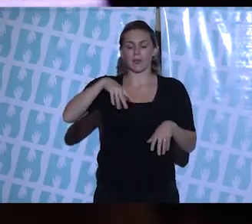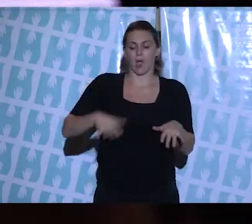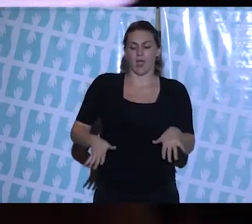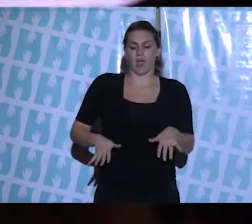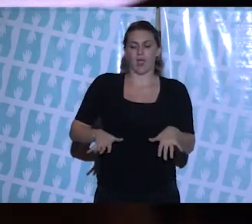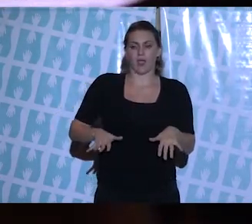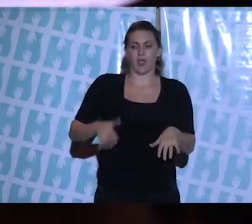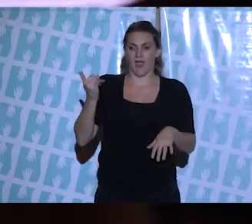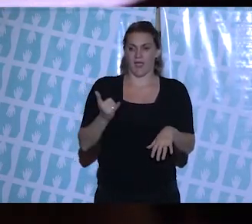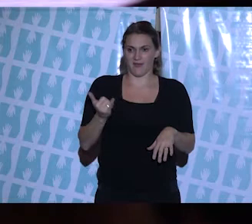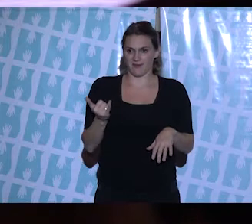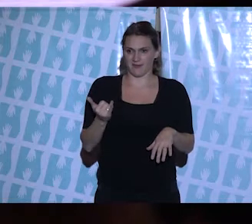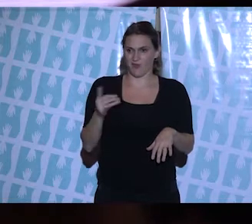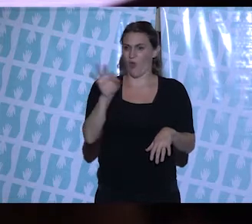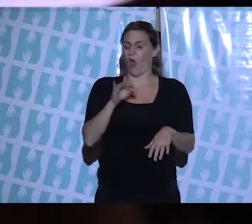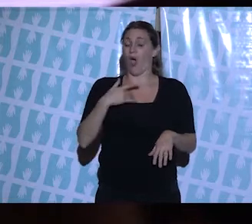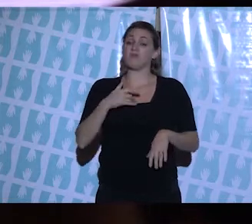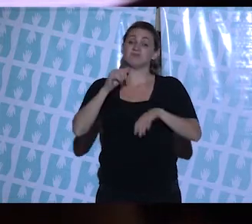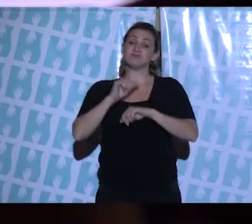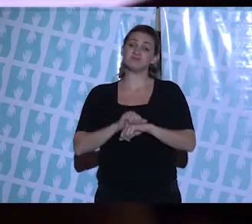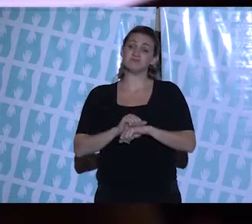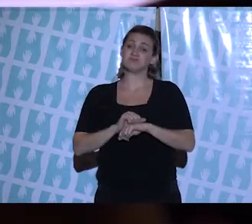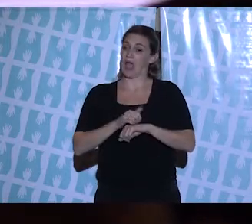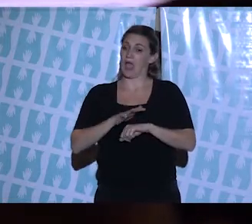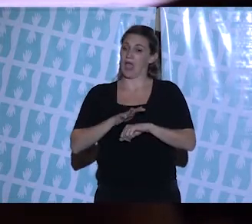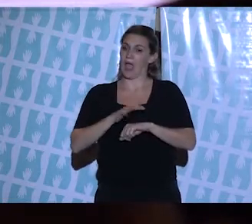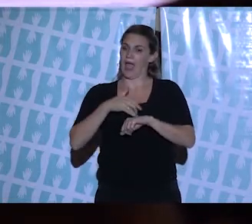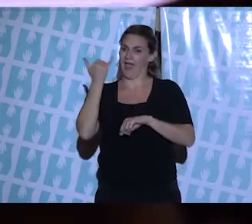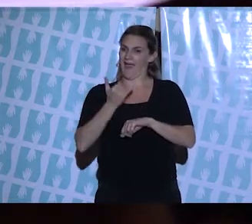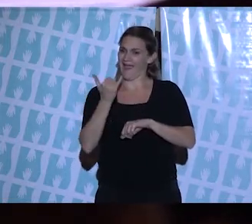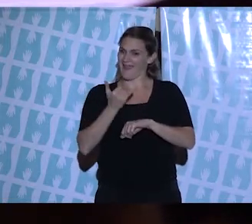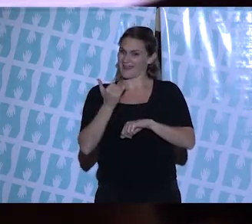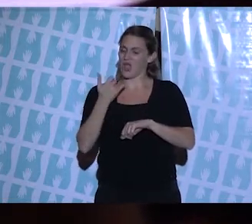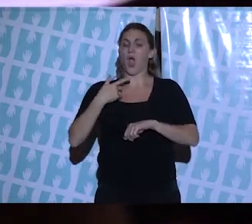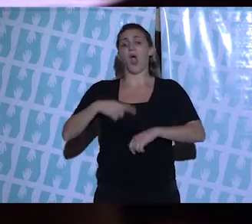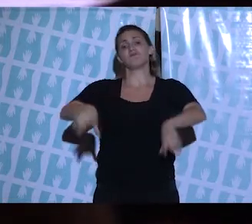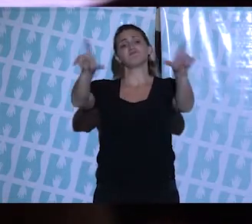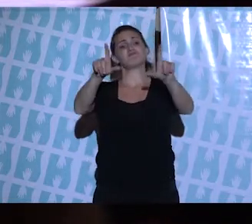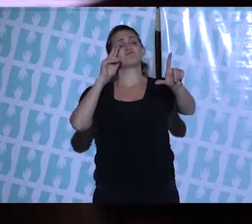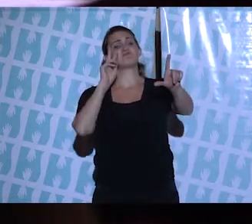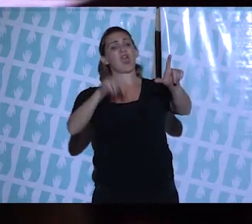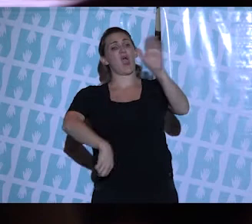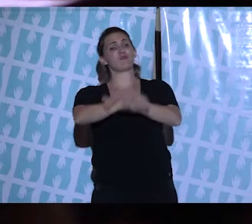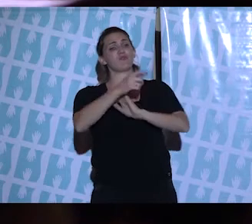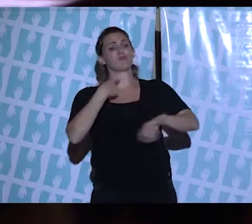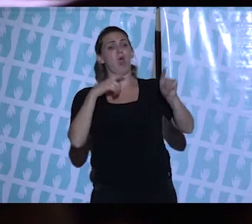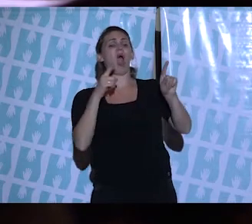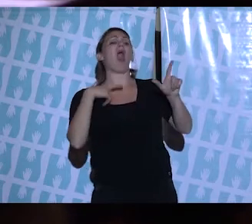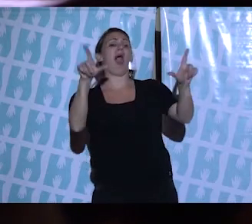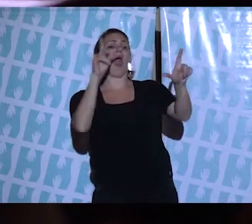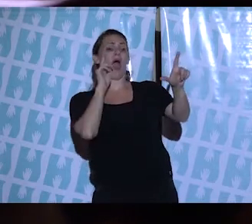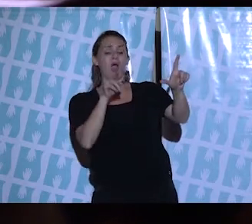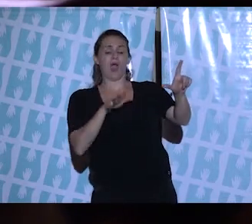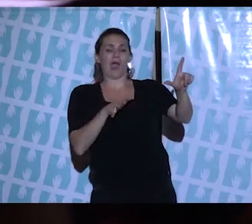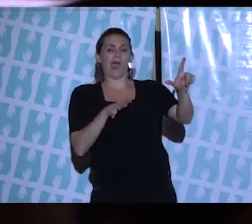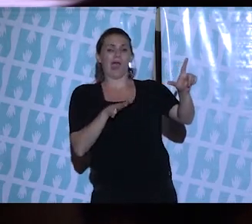del cuerpo. O cuando estoy descansando y estoy atento mirando un partido de fútbol, la mano se descontrola.